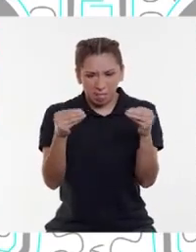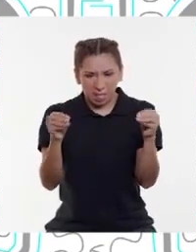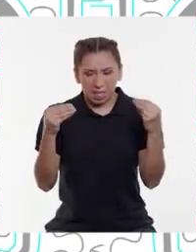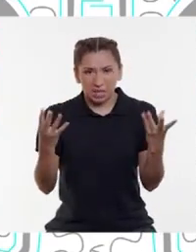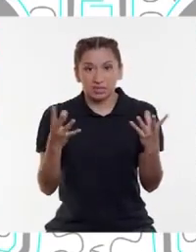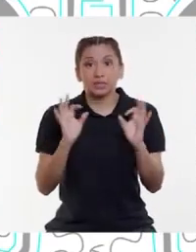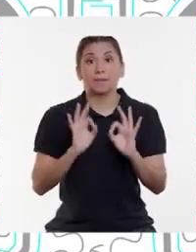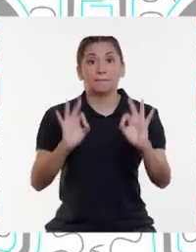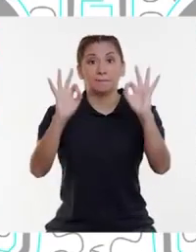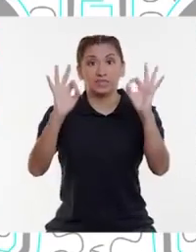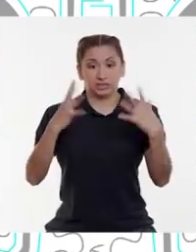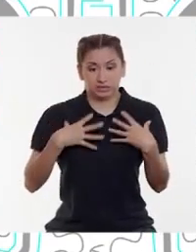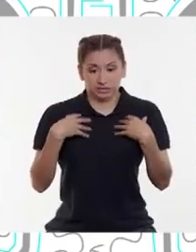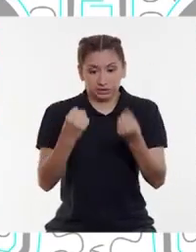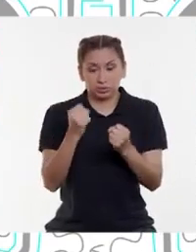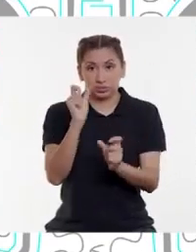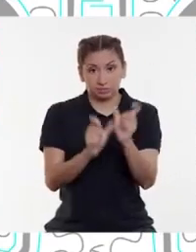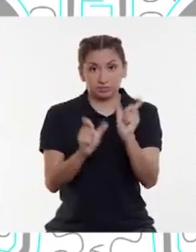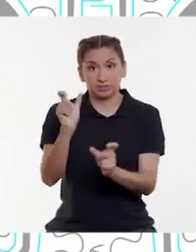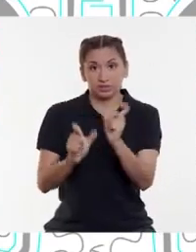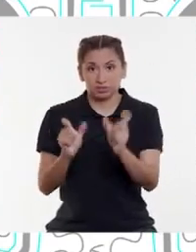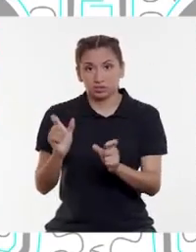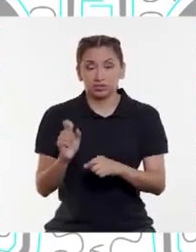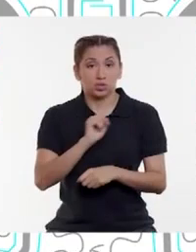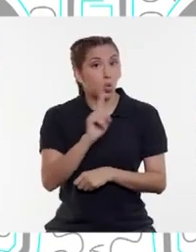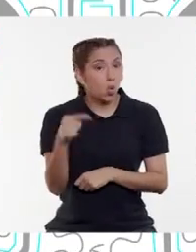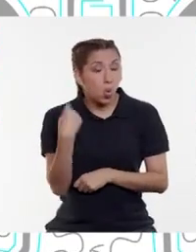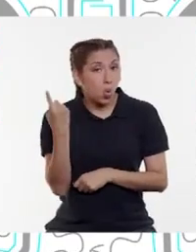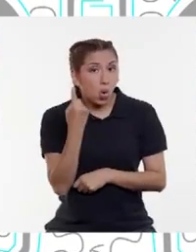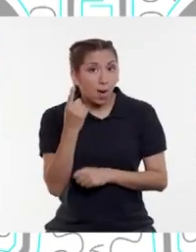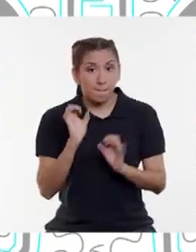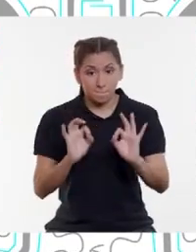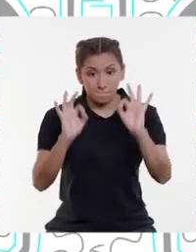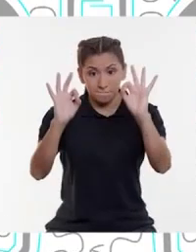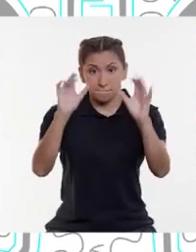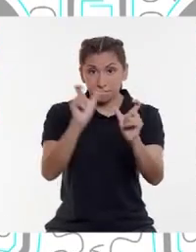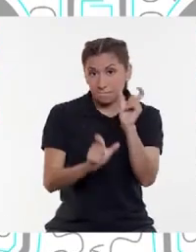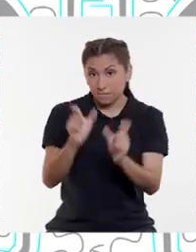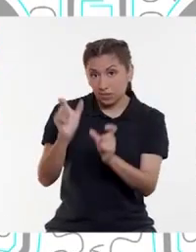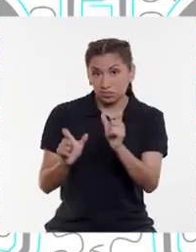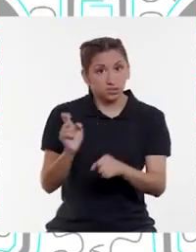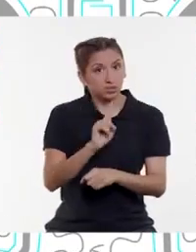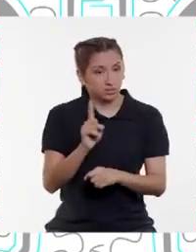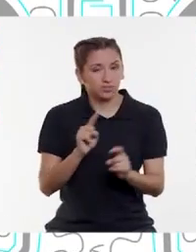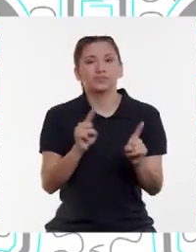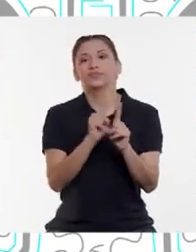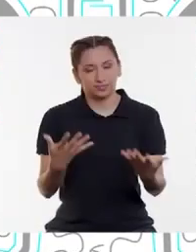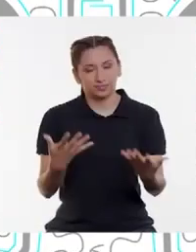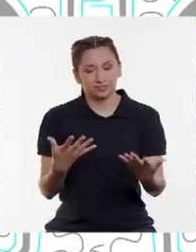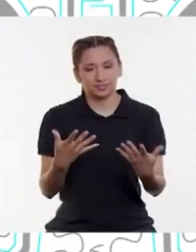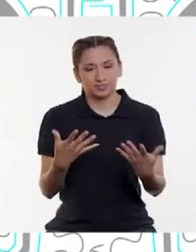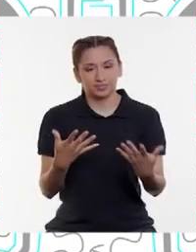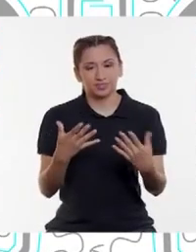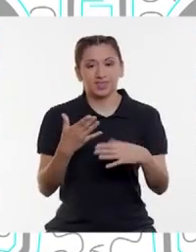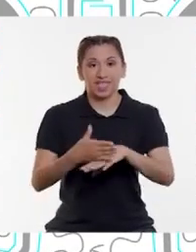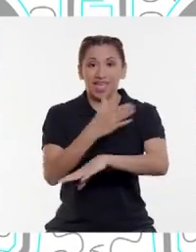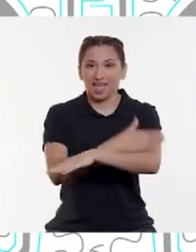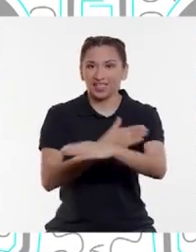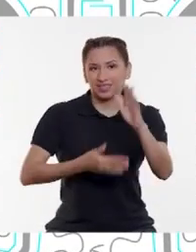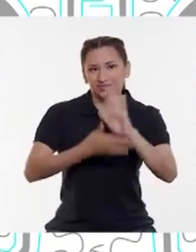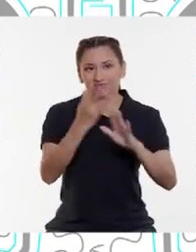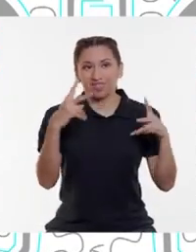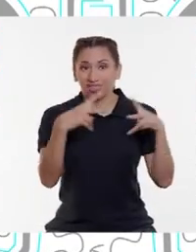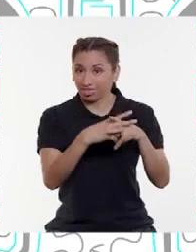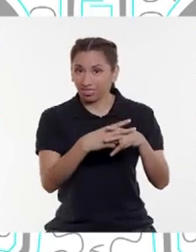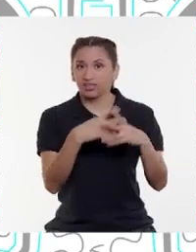es dañino para la salud de las personas. Y no solamente es dañino para las personas. Justamente antes de la